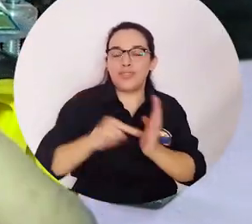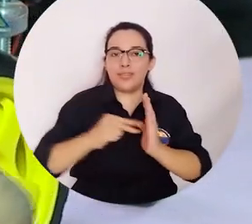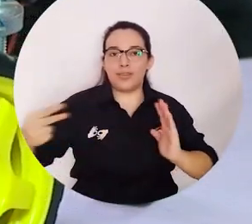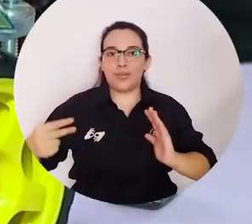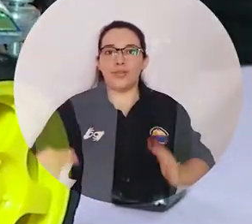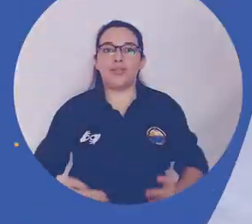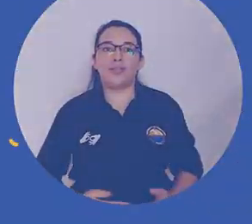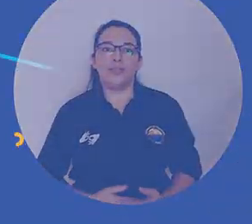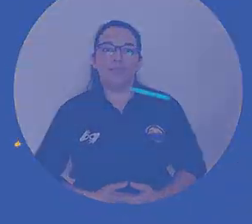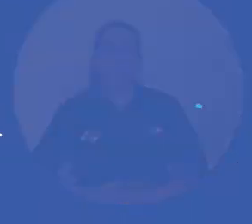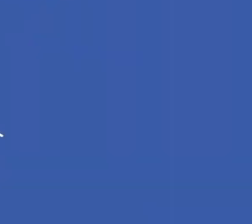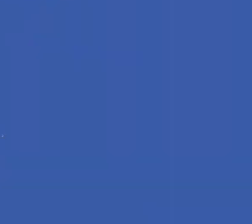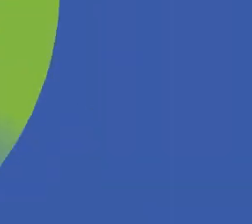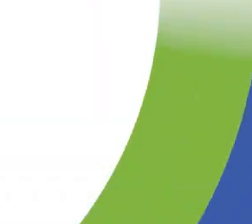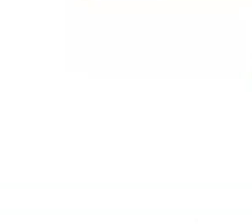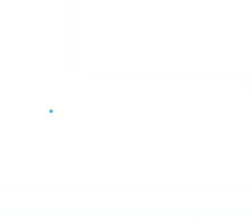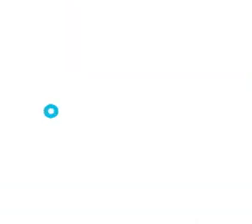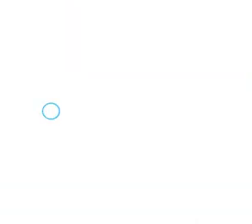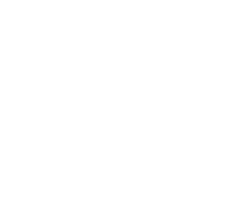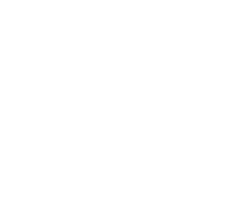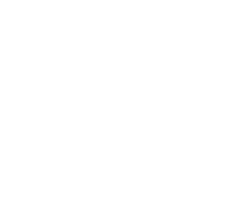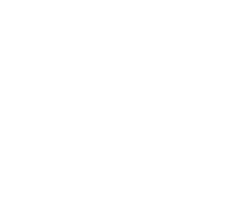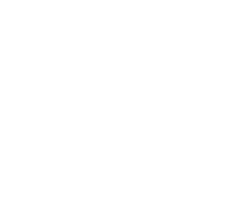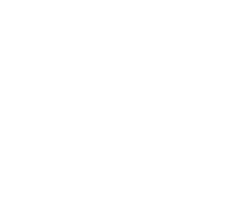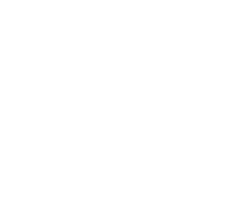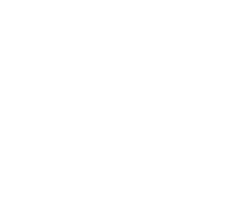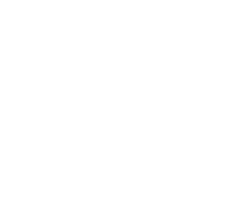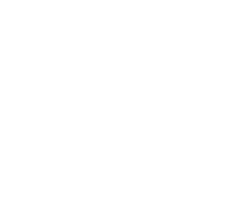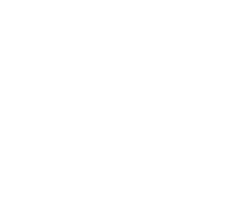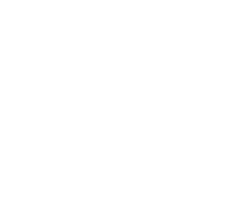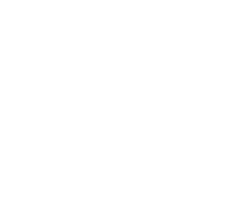Universidad del Magdalena, aún más incluyente e innovadora.